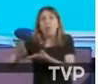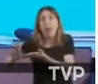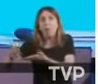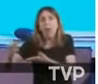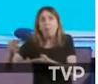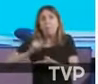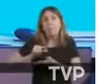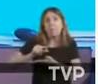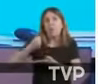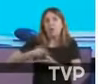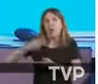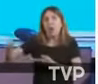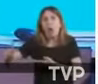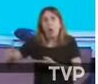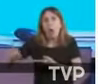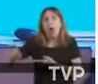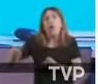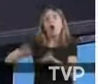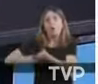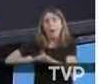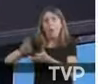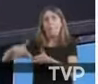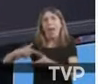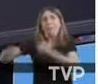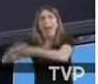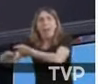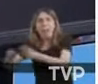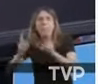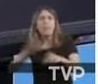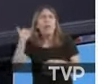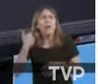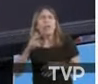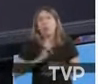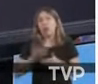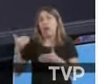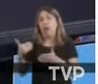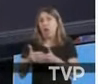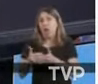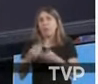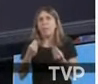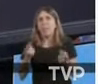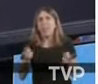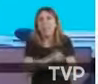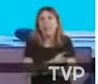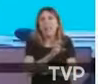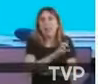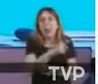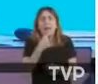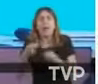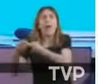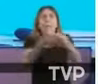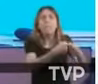vía mercado de capitales. La parte de financiamiento externo, lo que ha ocurrido en los últimos 2 años es lo contrario. Las empresas se han